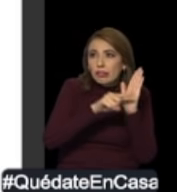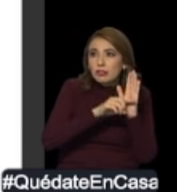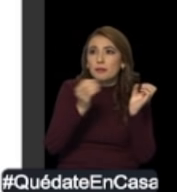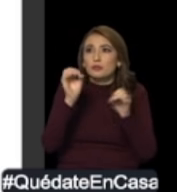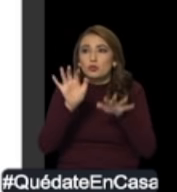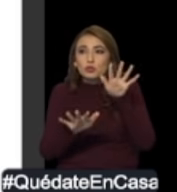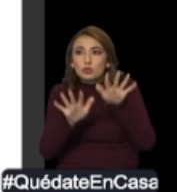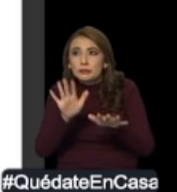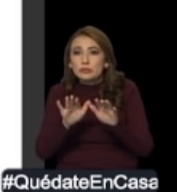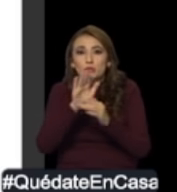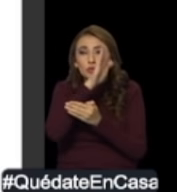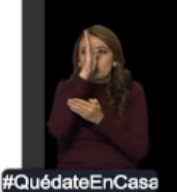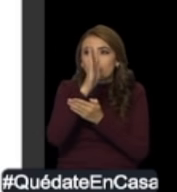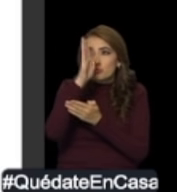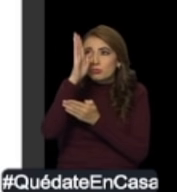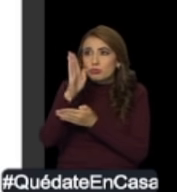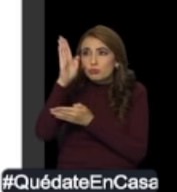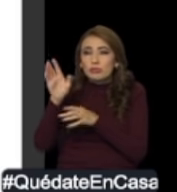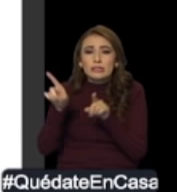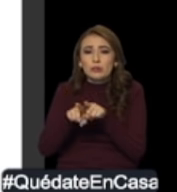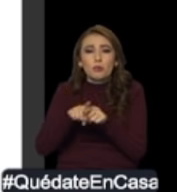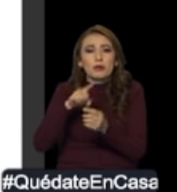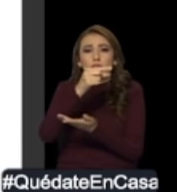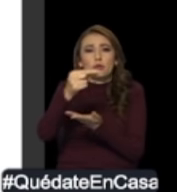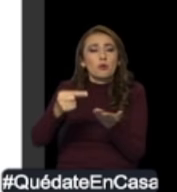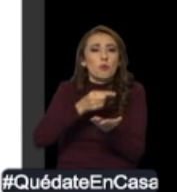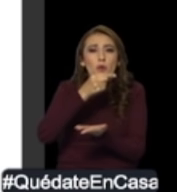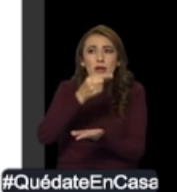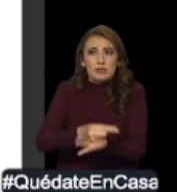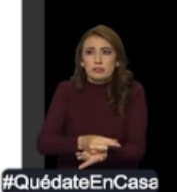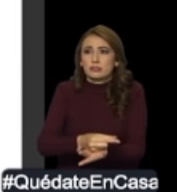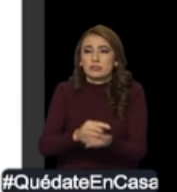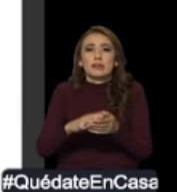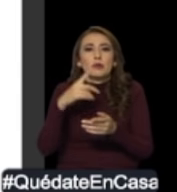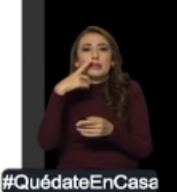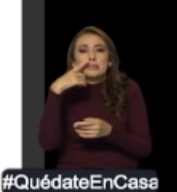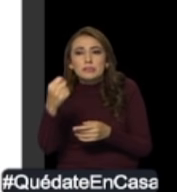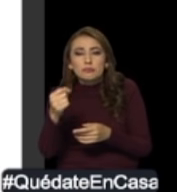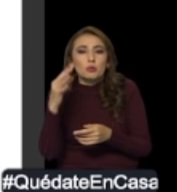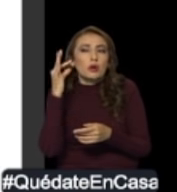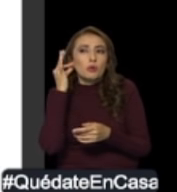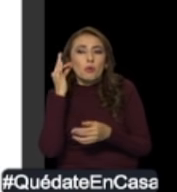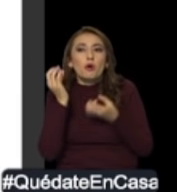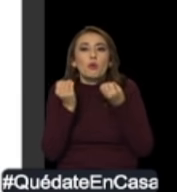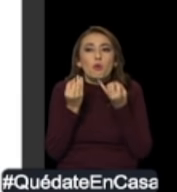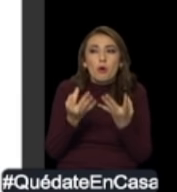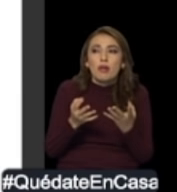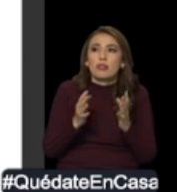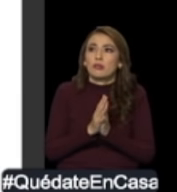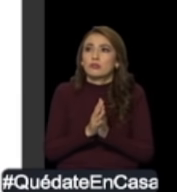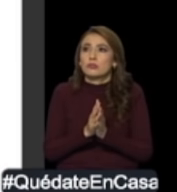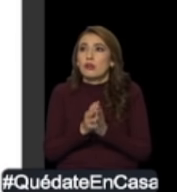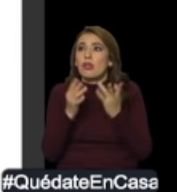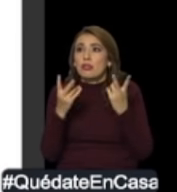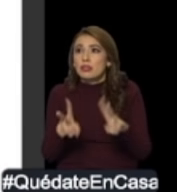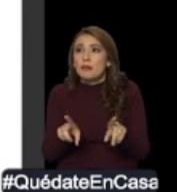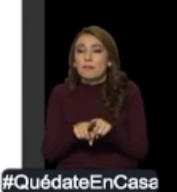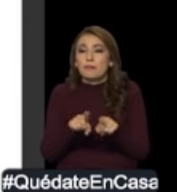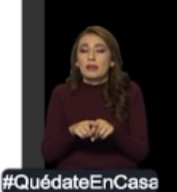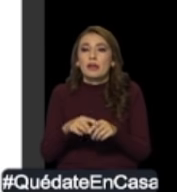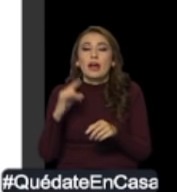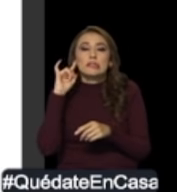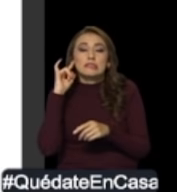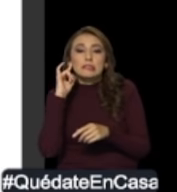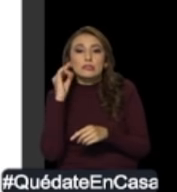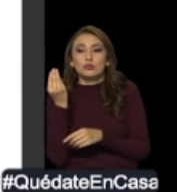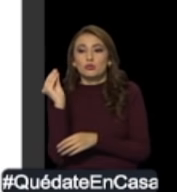que presentamos en la provincia de Guayas, se tiene a Pichincha. Sí, también podemos contrastar, si puede pasar de una vez para no